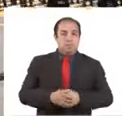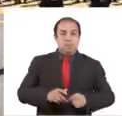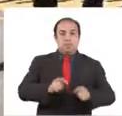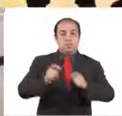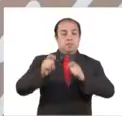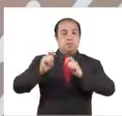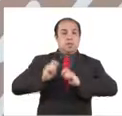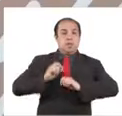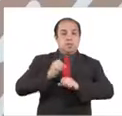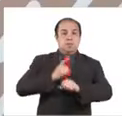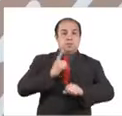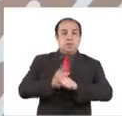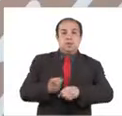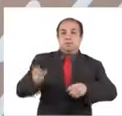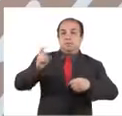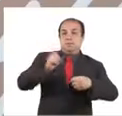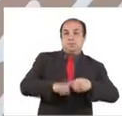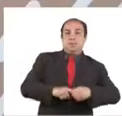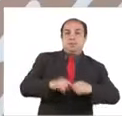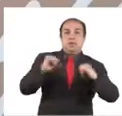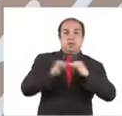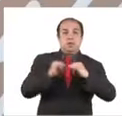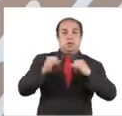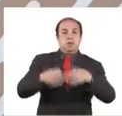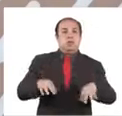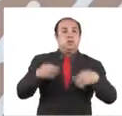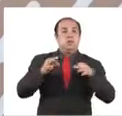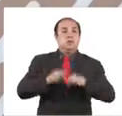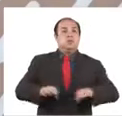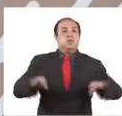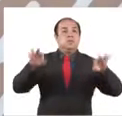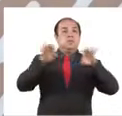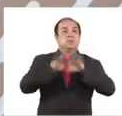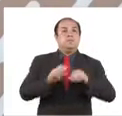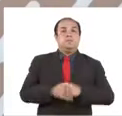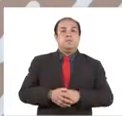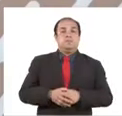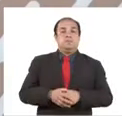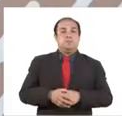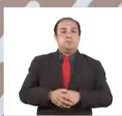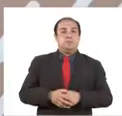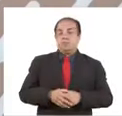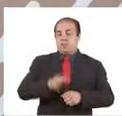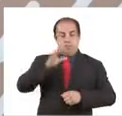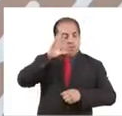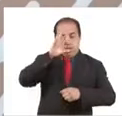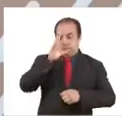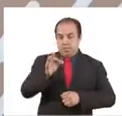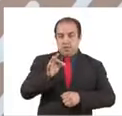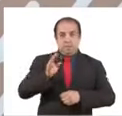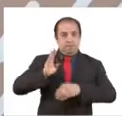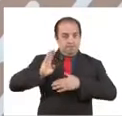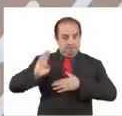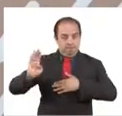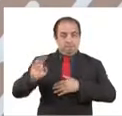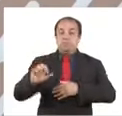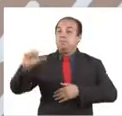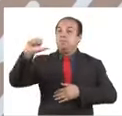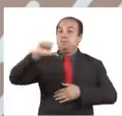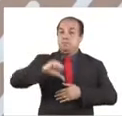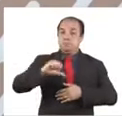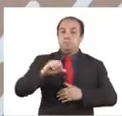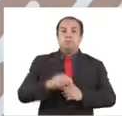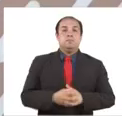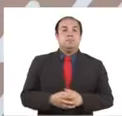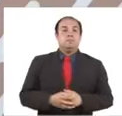la oportunidad de pertenecer a esta gran institución. No los defraudaremos. Hoy